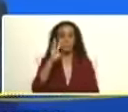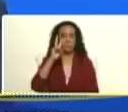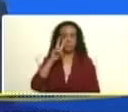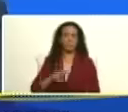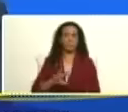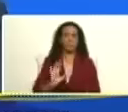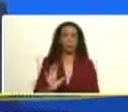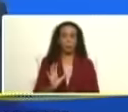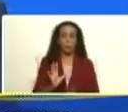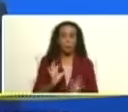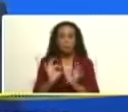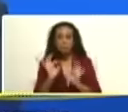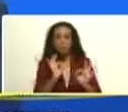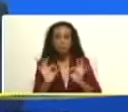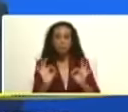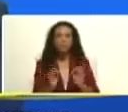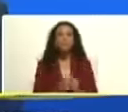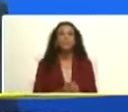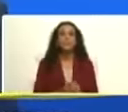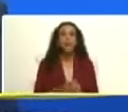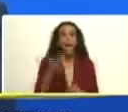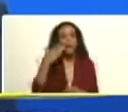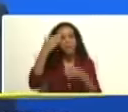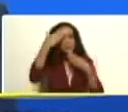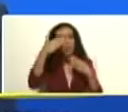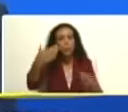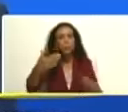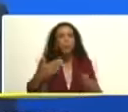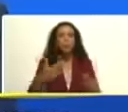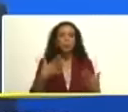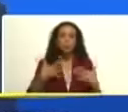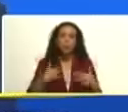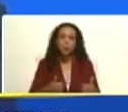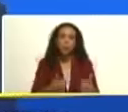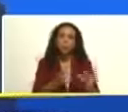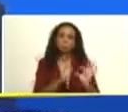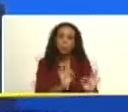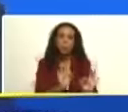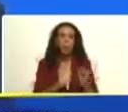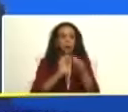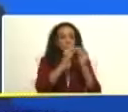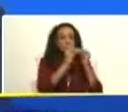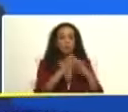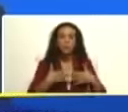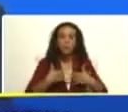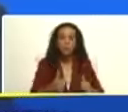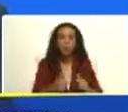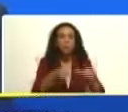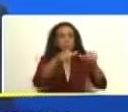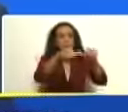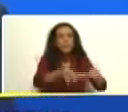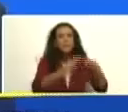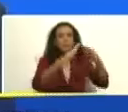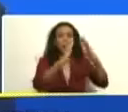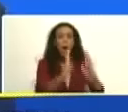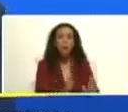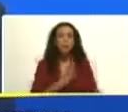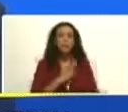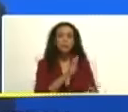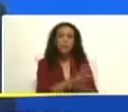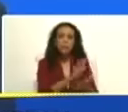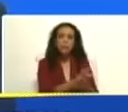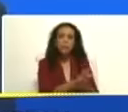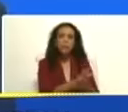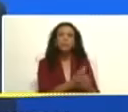para seguir sembrando. Y desde aquí le enviamos un saludo a Castro Soteldo, que está recuperando, se le dije que se quedara en su casa.